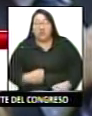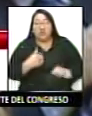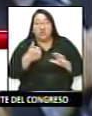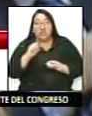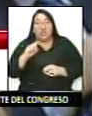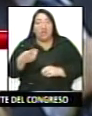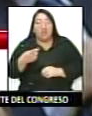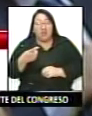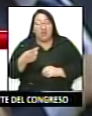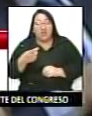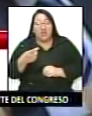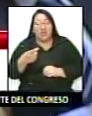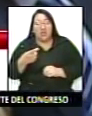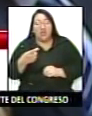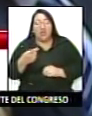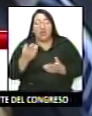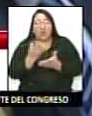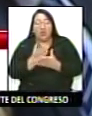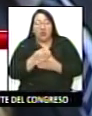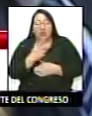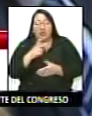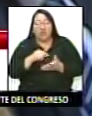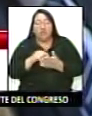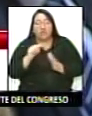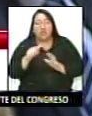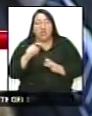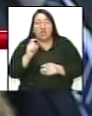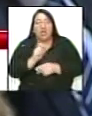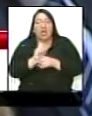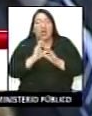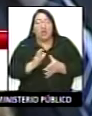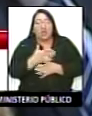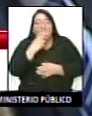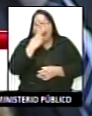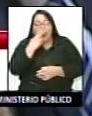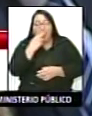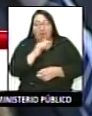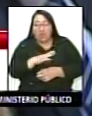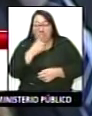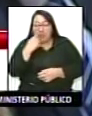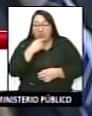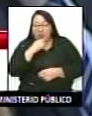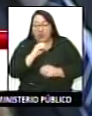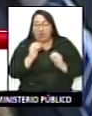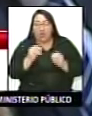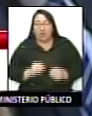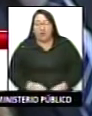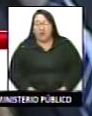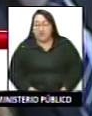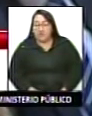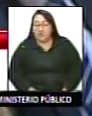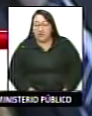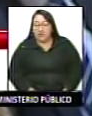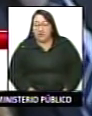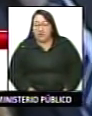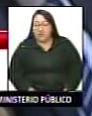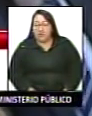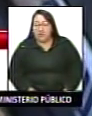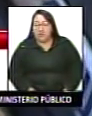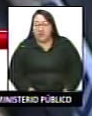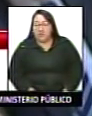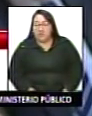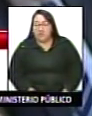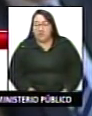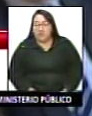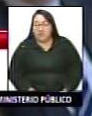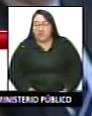de 3.6 millones de escolares, entre niños y niñas, adolescentes, llegamos a todo el